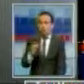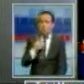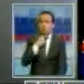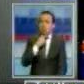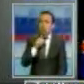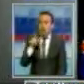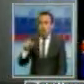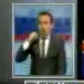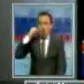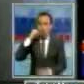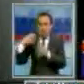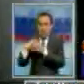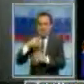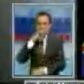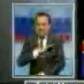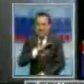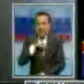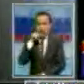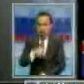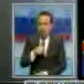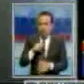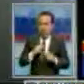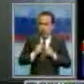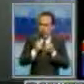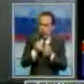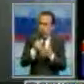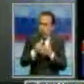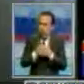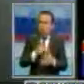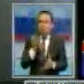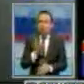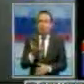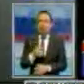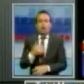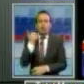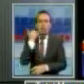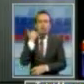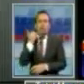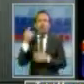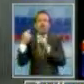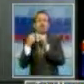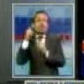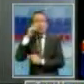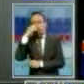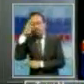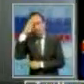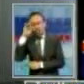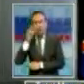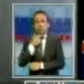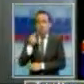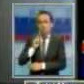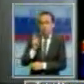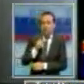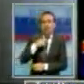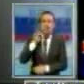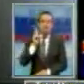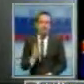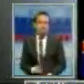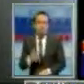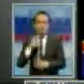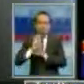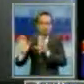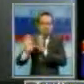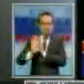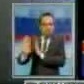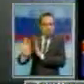gusta que el Partido Comunista de Chile, jugado por Chile, sin teléfono rojo con Cuba ni con Venezuela, porque son experiencias que a mí no me gustan. ¿No es cierto? Y con